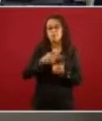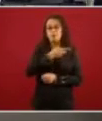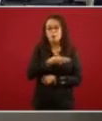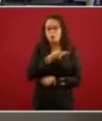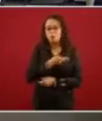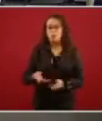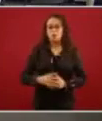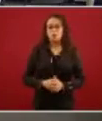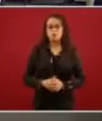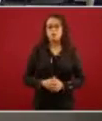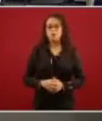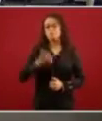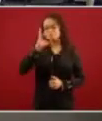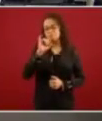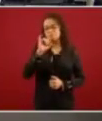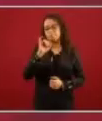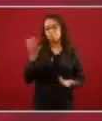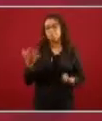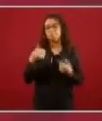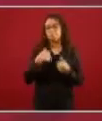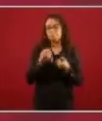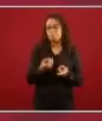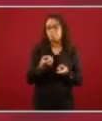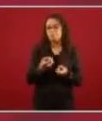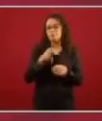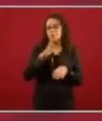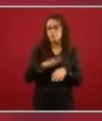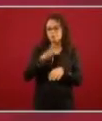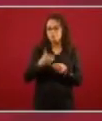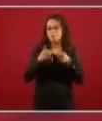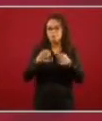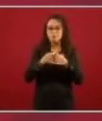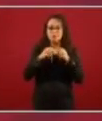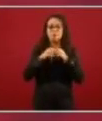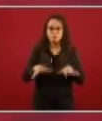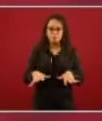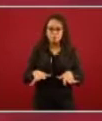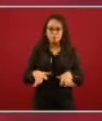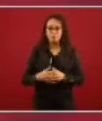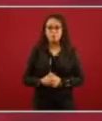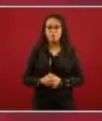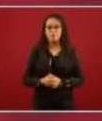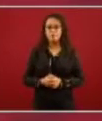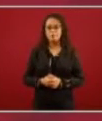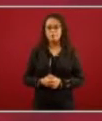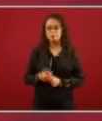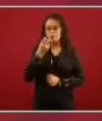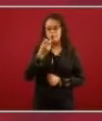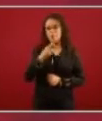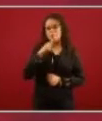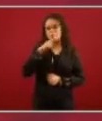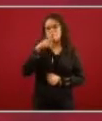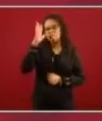más. Yo creo que esa es la mejor defensa frente a rumores